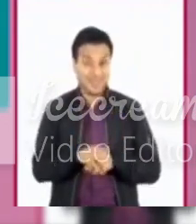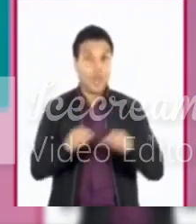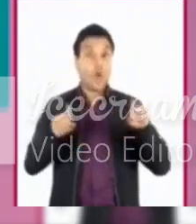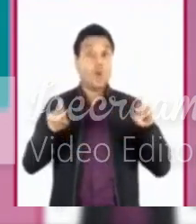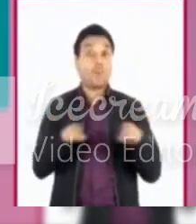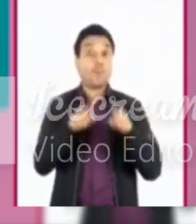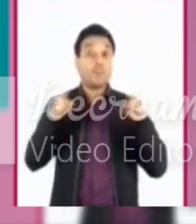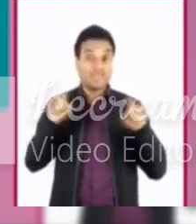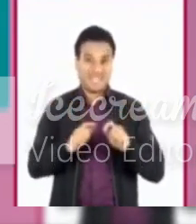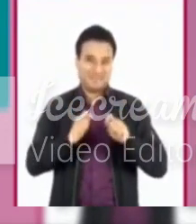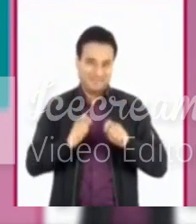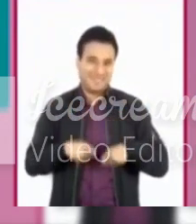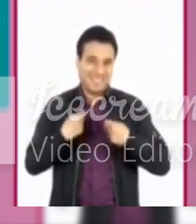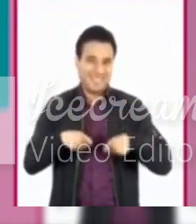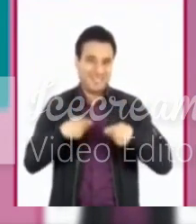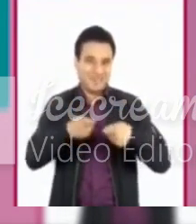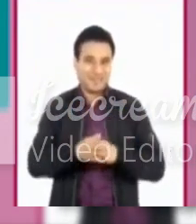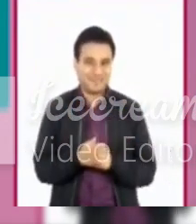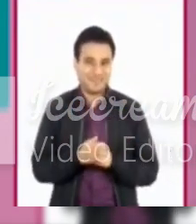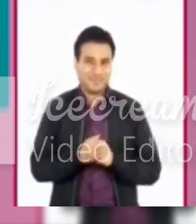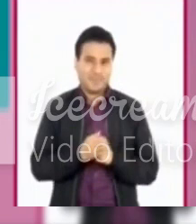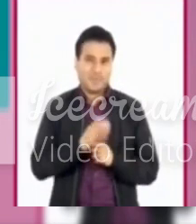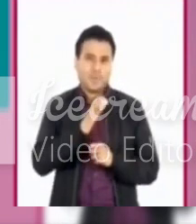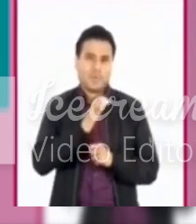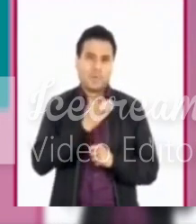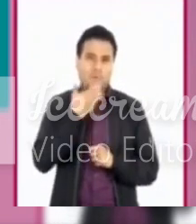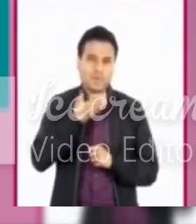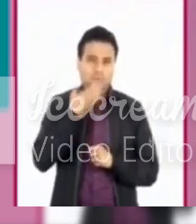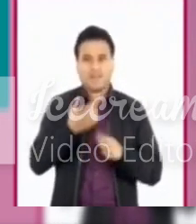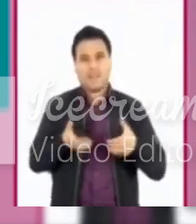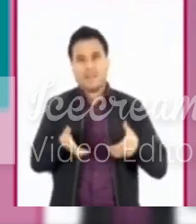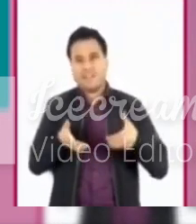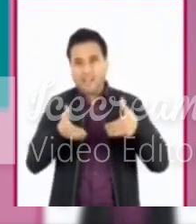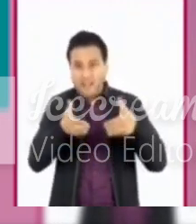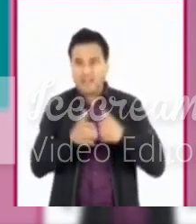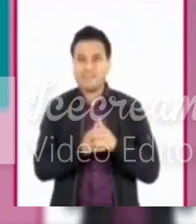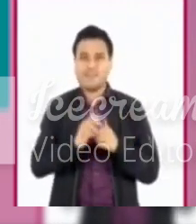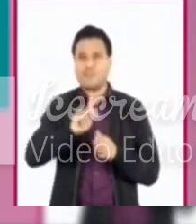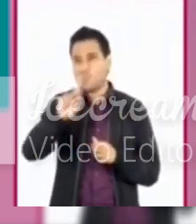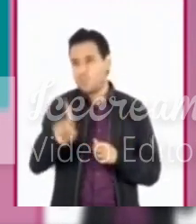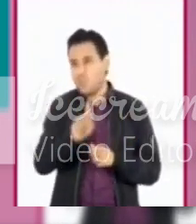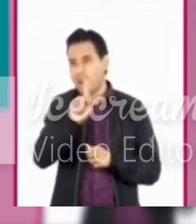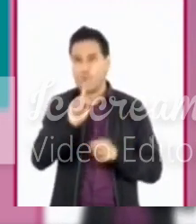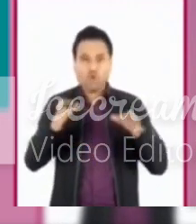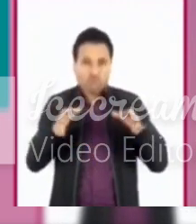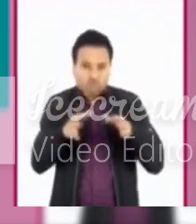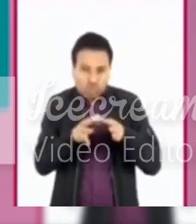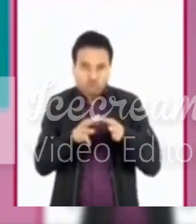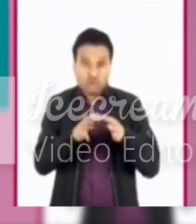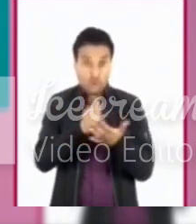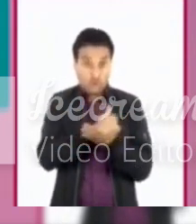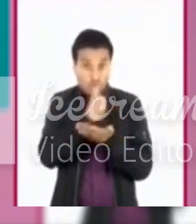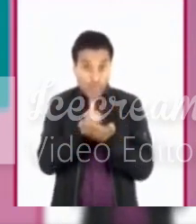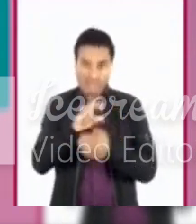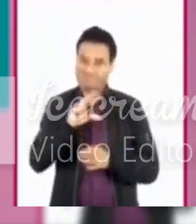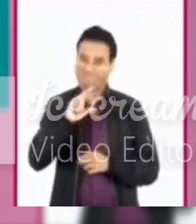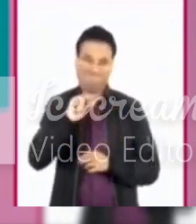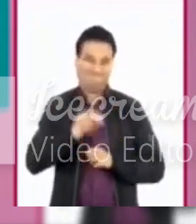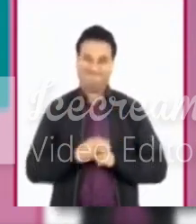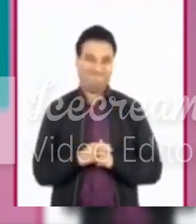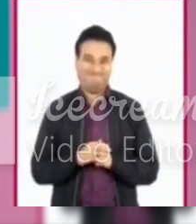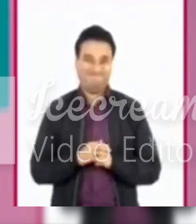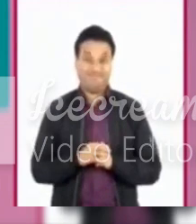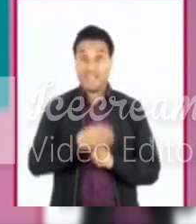música folclórica o tradicional es más rural, porque es más común en los pueblos pequeños que en las grandes urbes. En